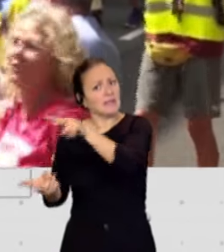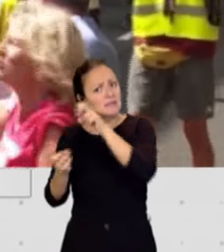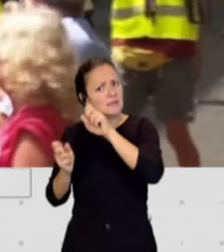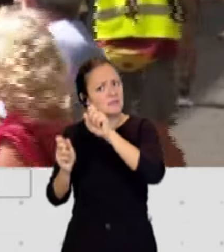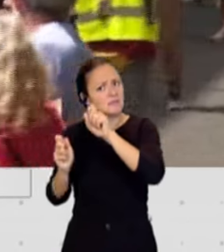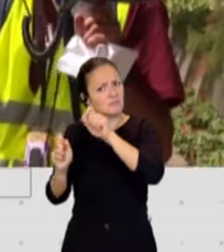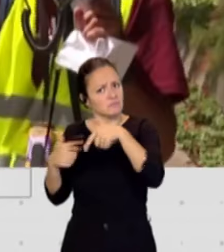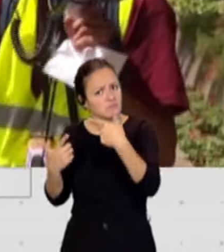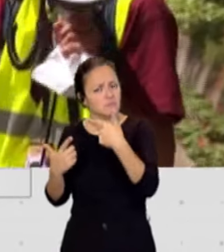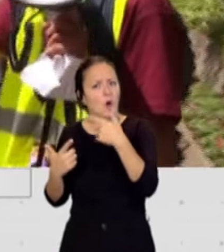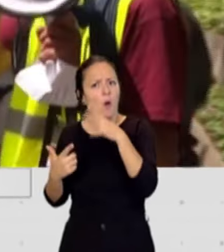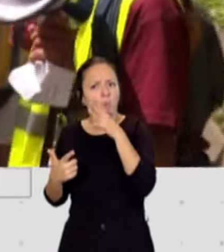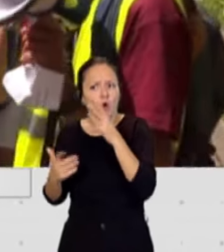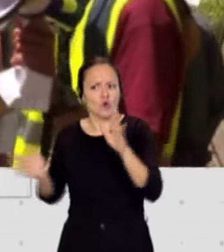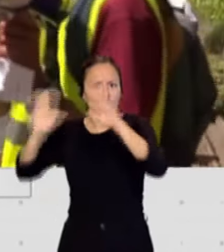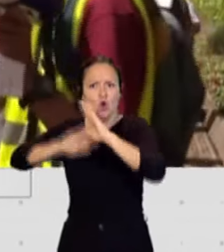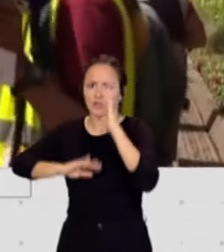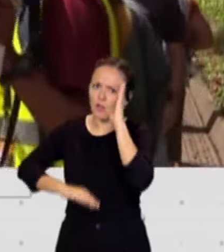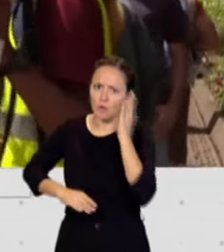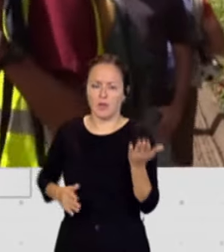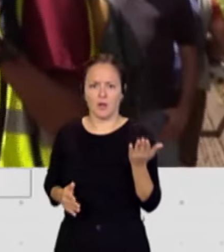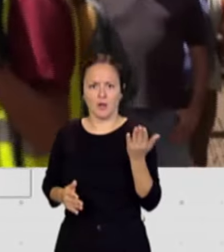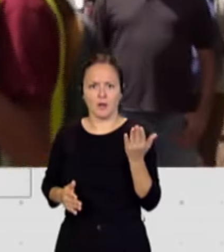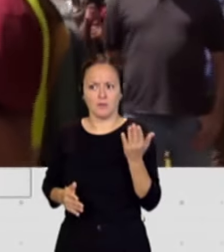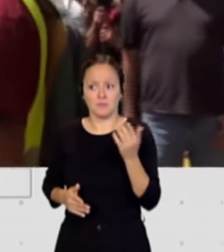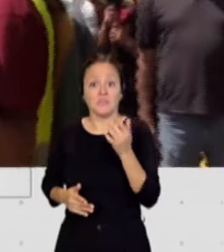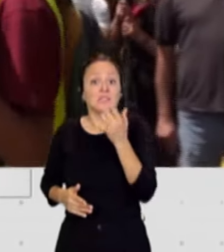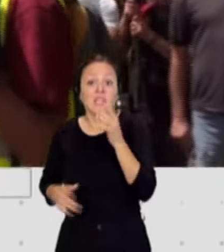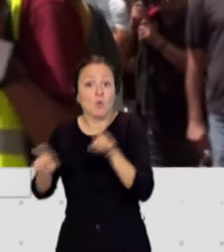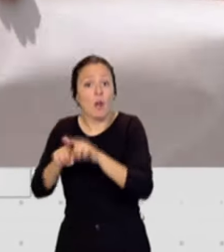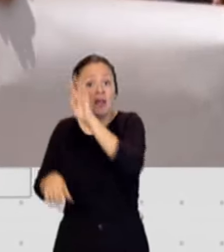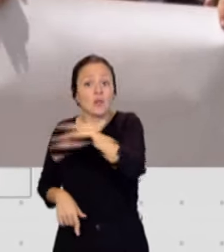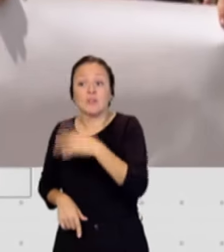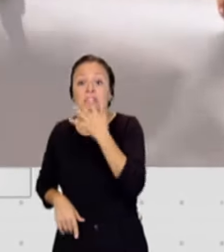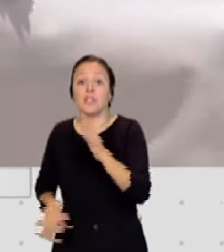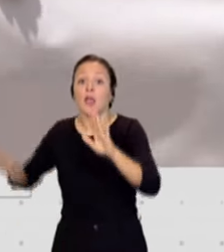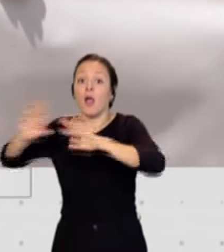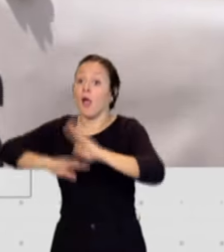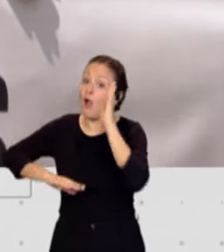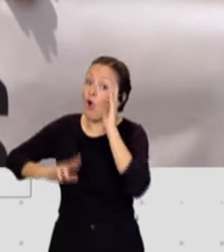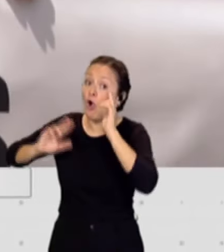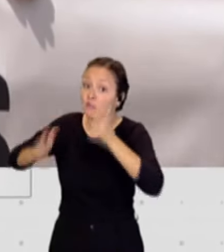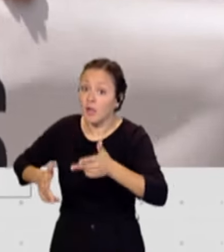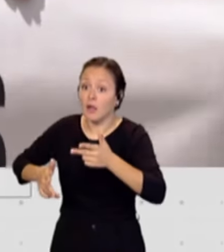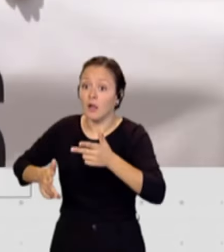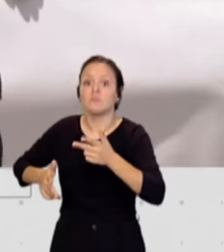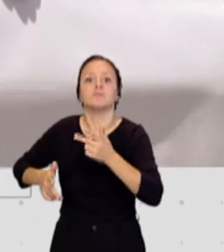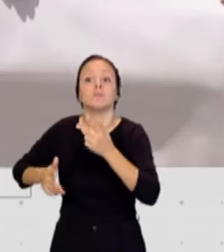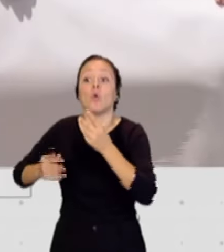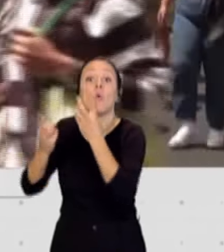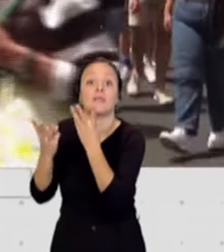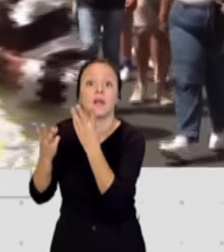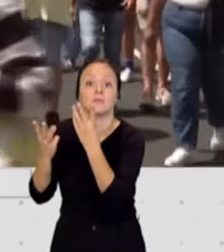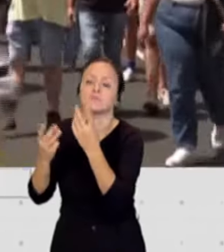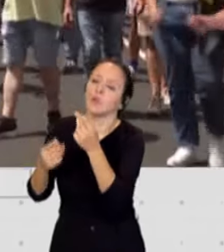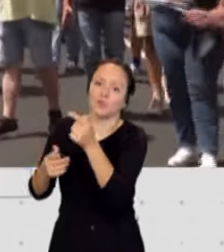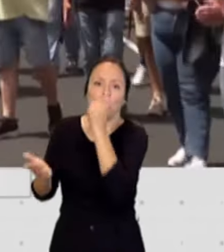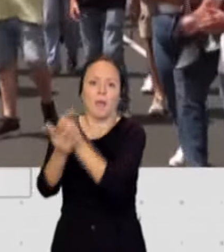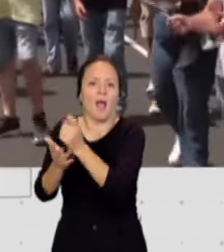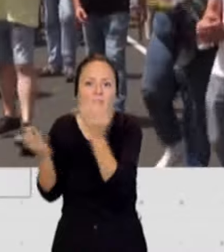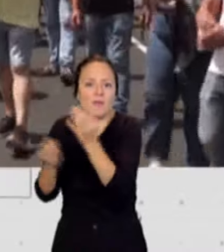pernota igual que la tienen en Cataluña tú pernas tantas noches tienes que pagar x dinero pero que no empiecen a marear la perdiz y a decir como